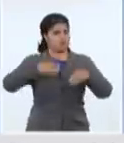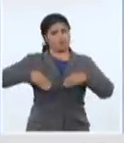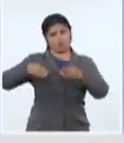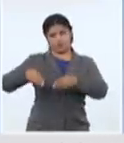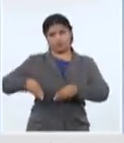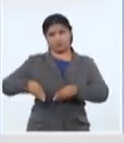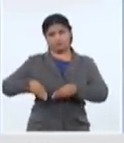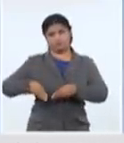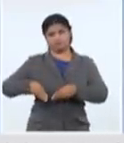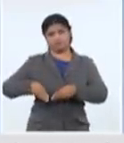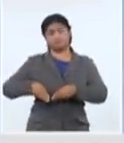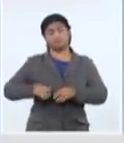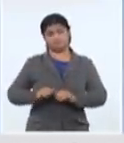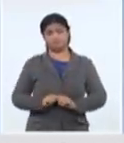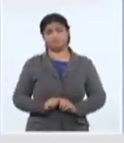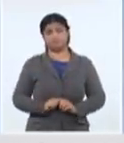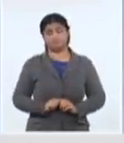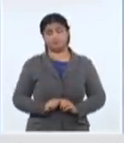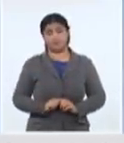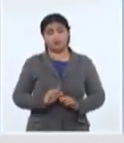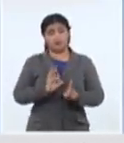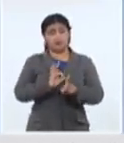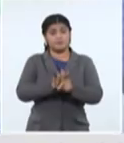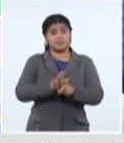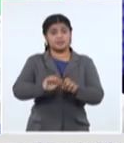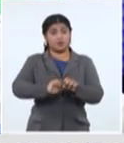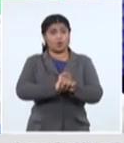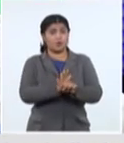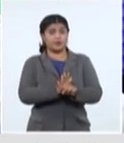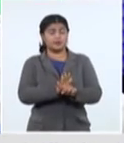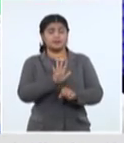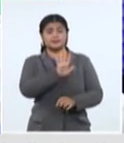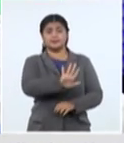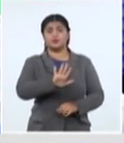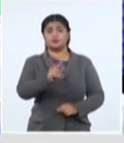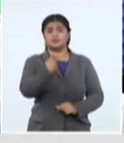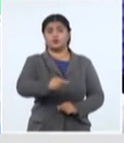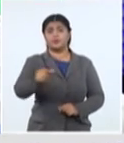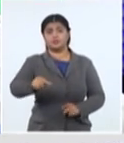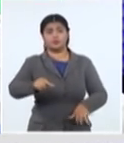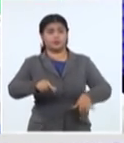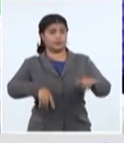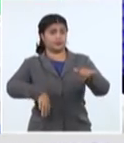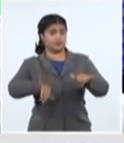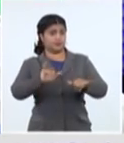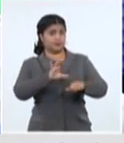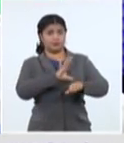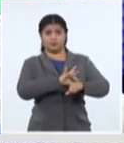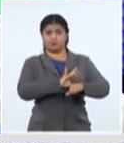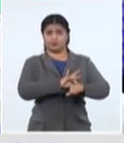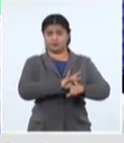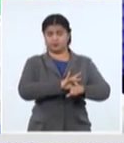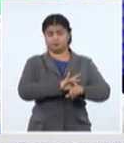país. 2 evacuados, 55 retornados después de hecho el diagnóstico, y ayer